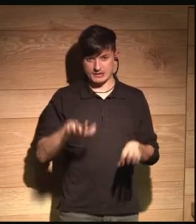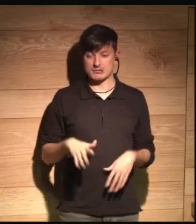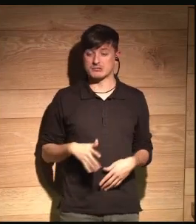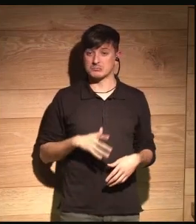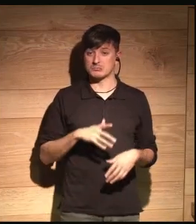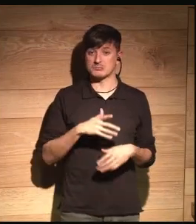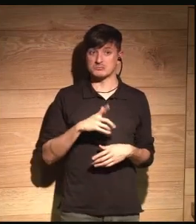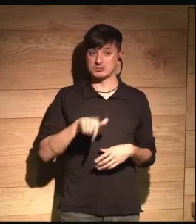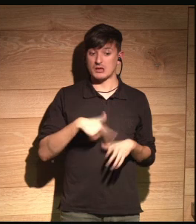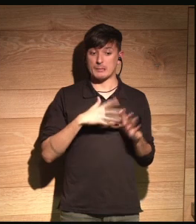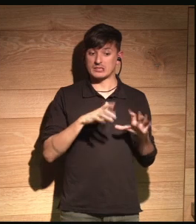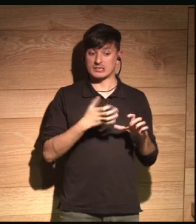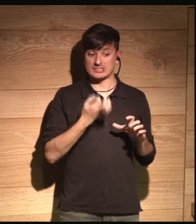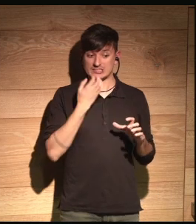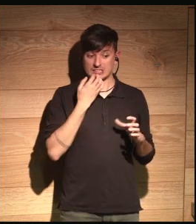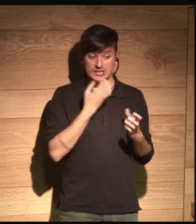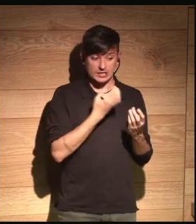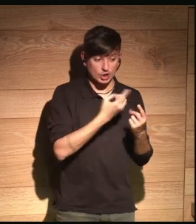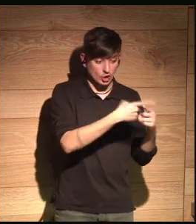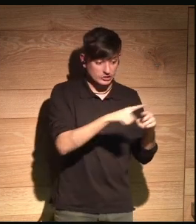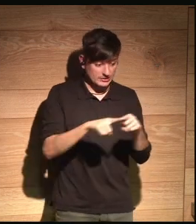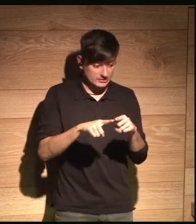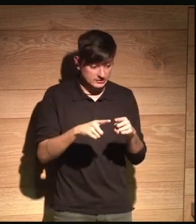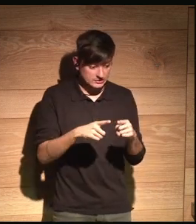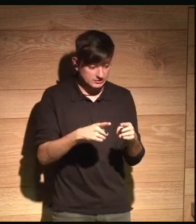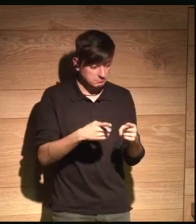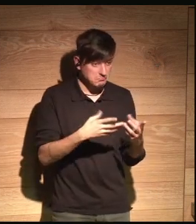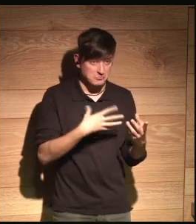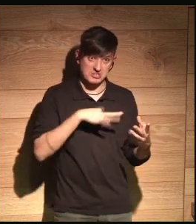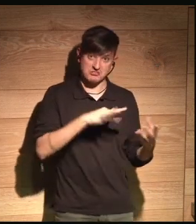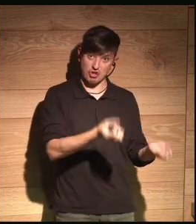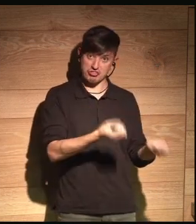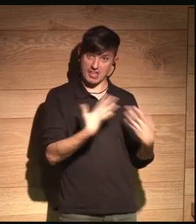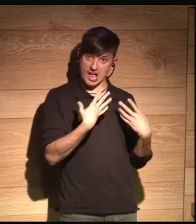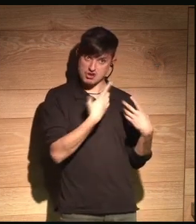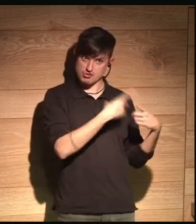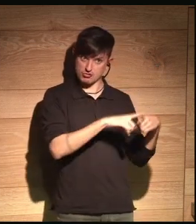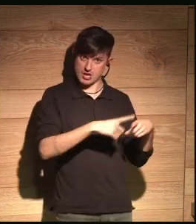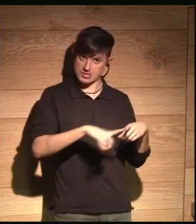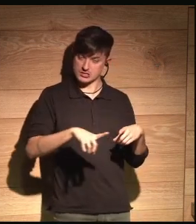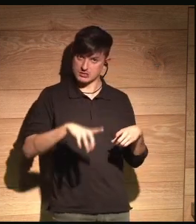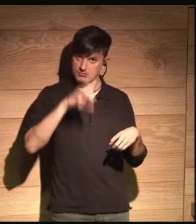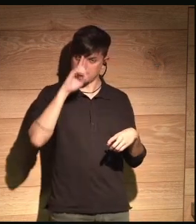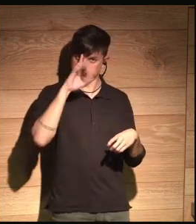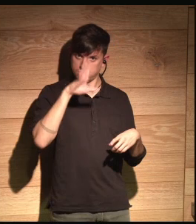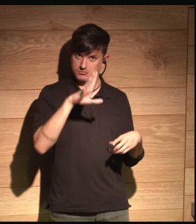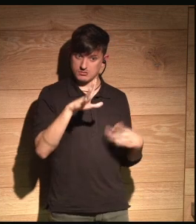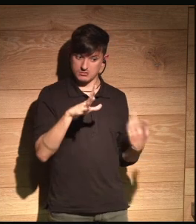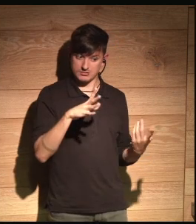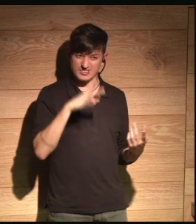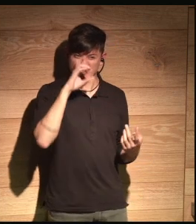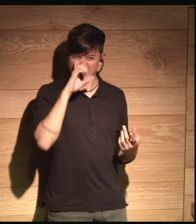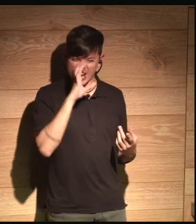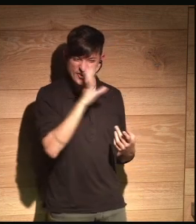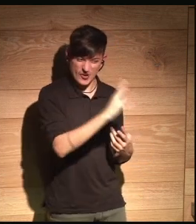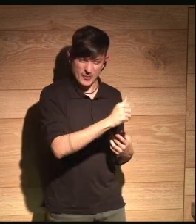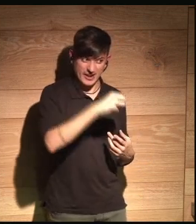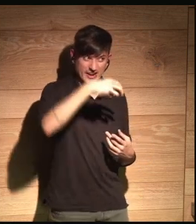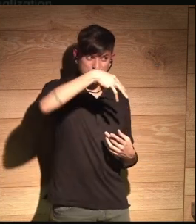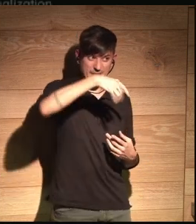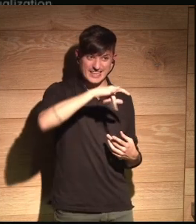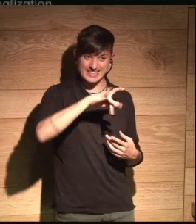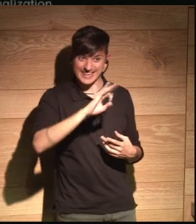cuando los objetos nos hablan nos pueden contar historias inesperadas y recordad robar del m&t no es una buena